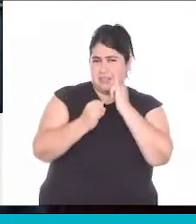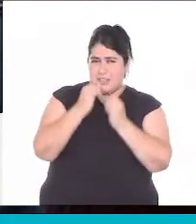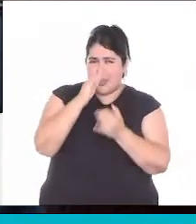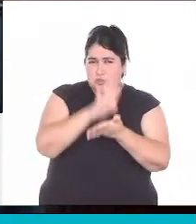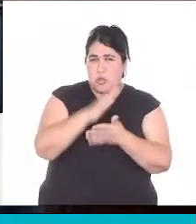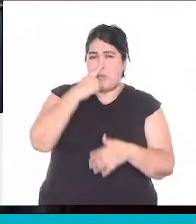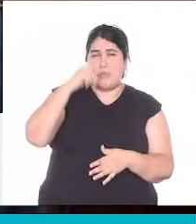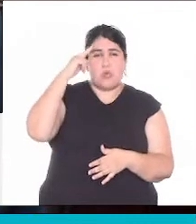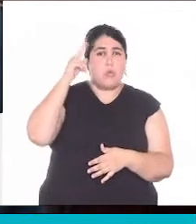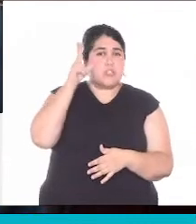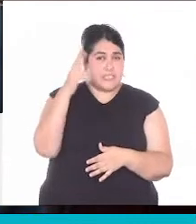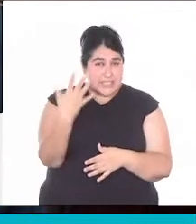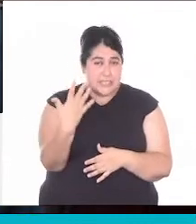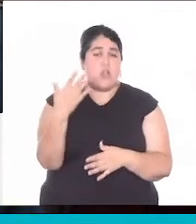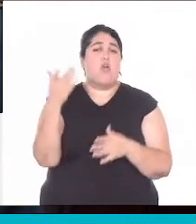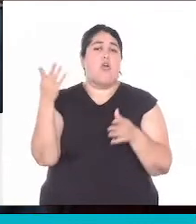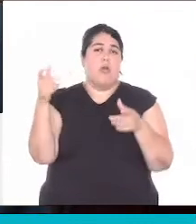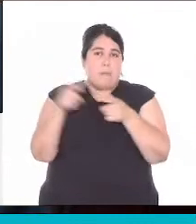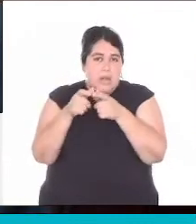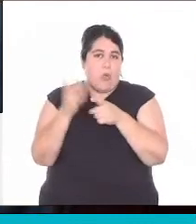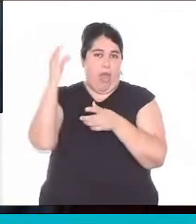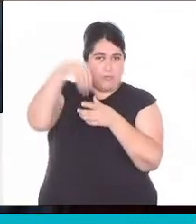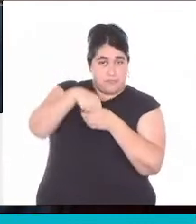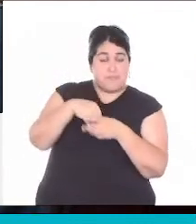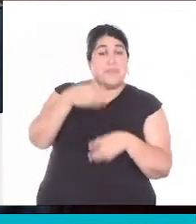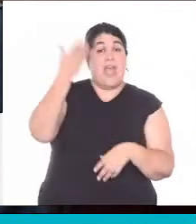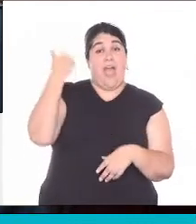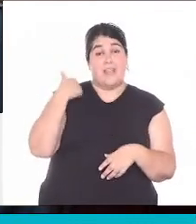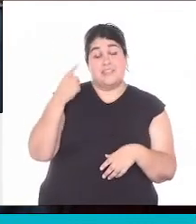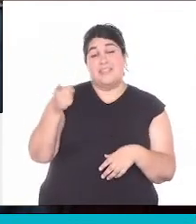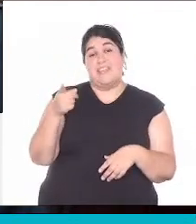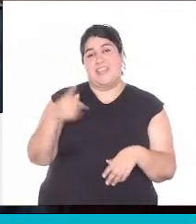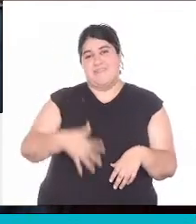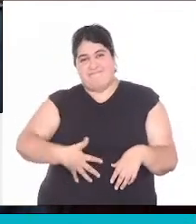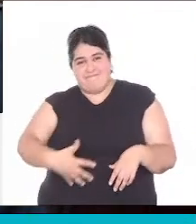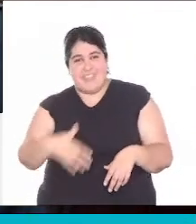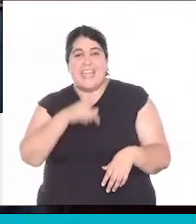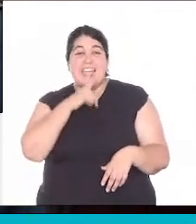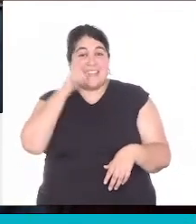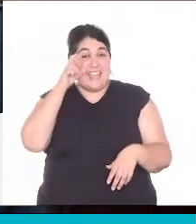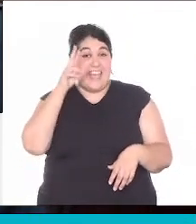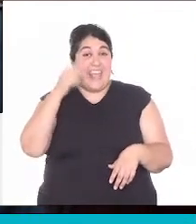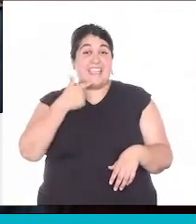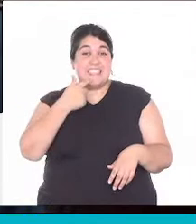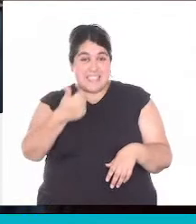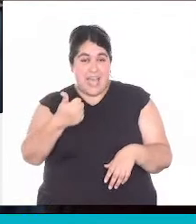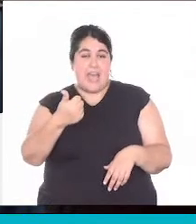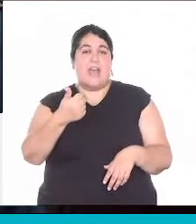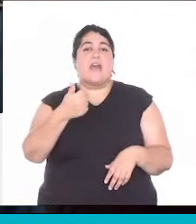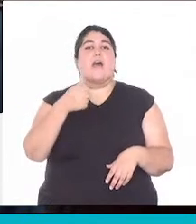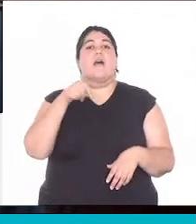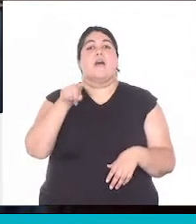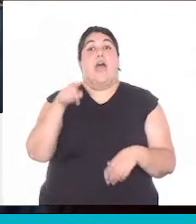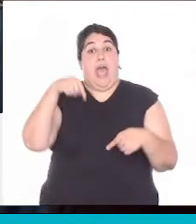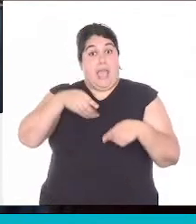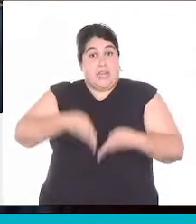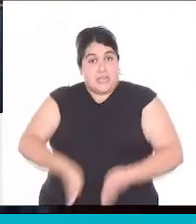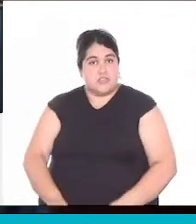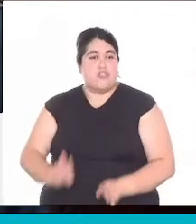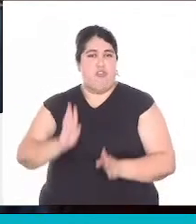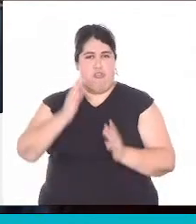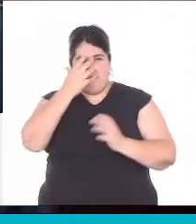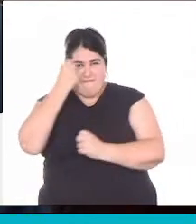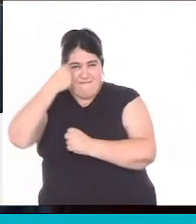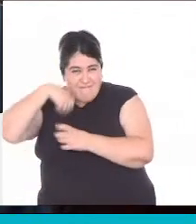1985, la película. Y ella estaba embarazada de Teresa, de su hija que posteriormente nació en cautiverio. Bueno, por